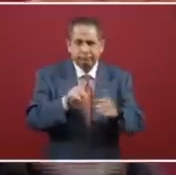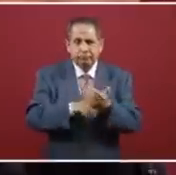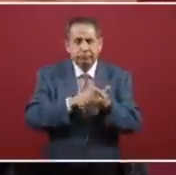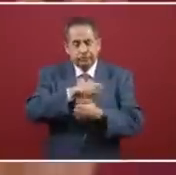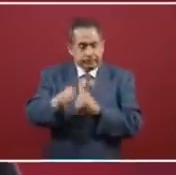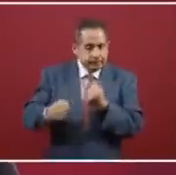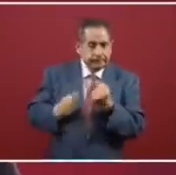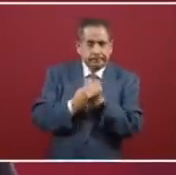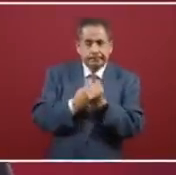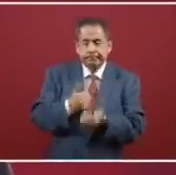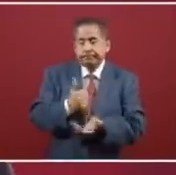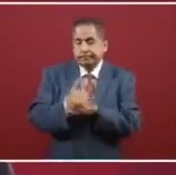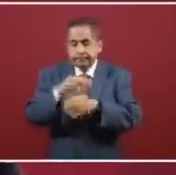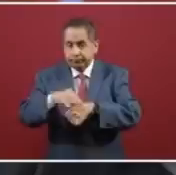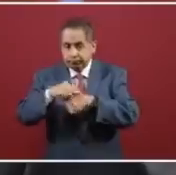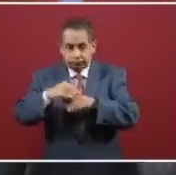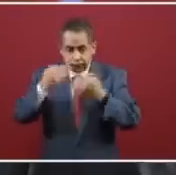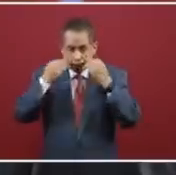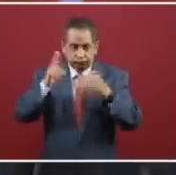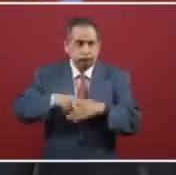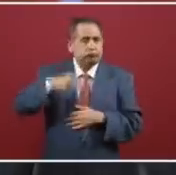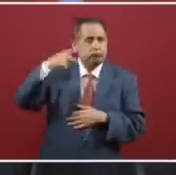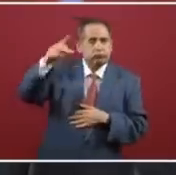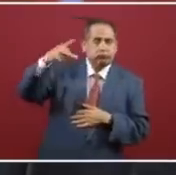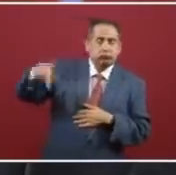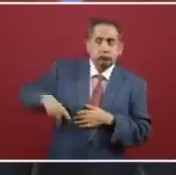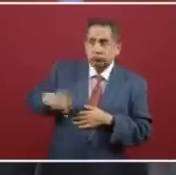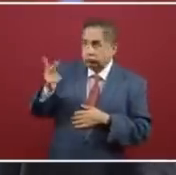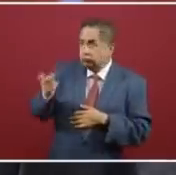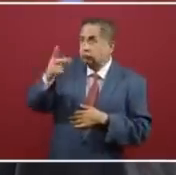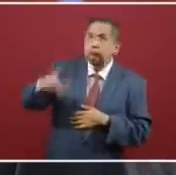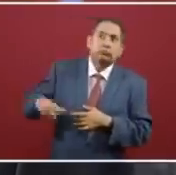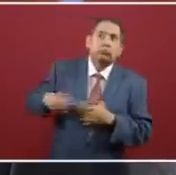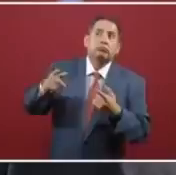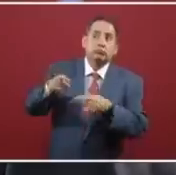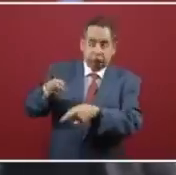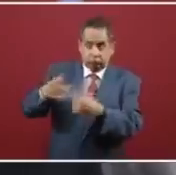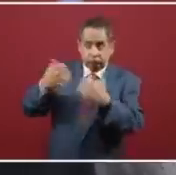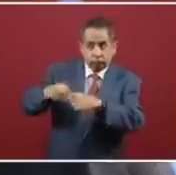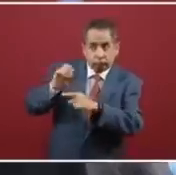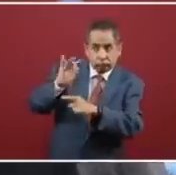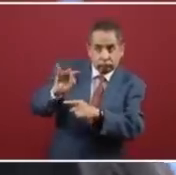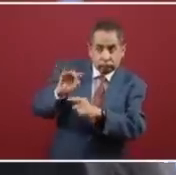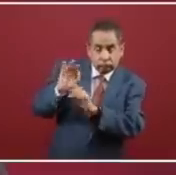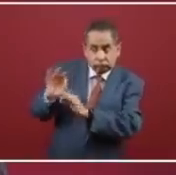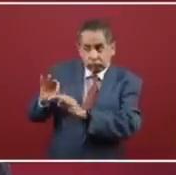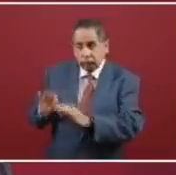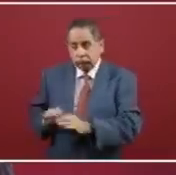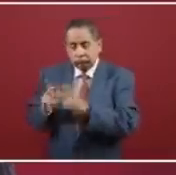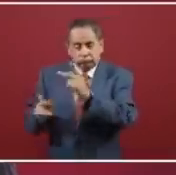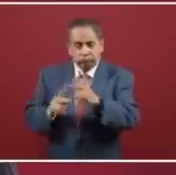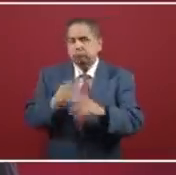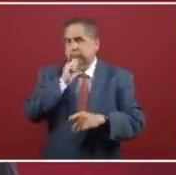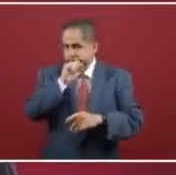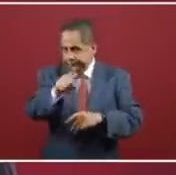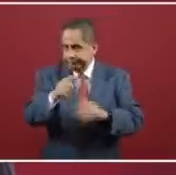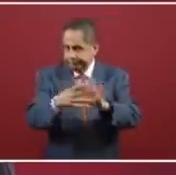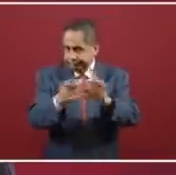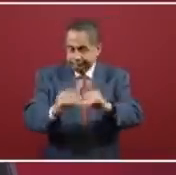el respaldo con el aval de sus gobiernos porque también hemos dejado en claro